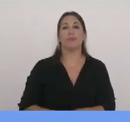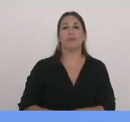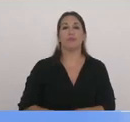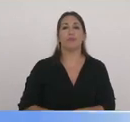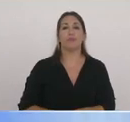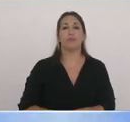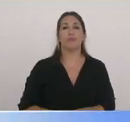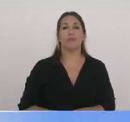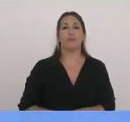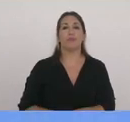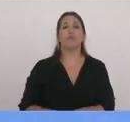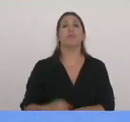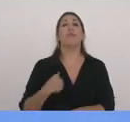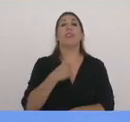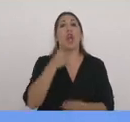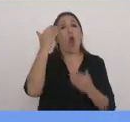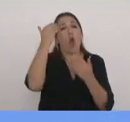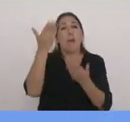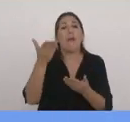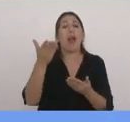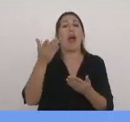Quiero rendir homenaje